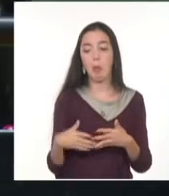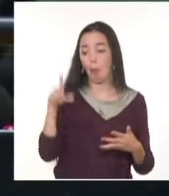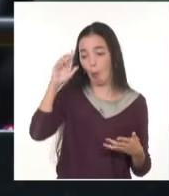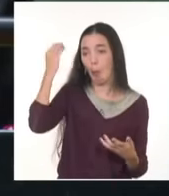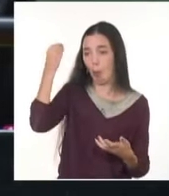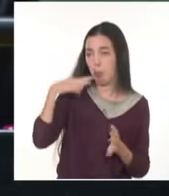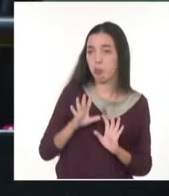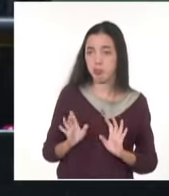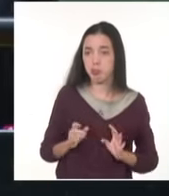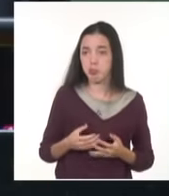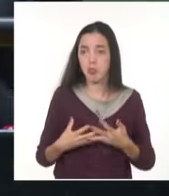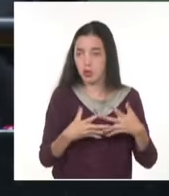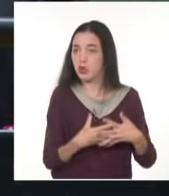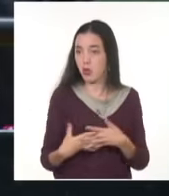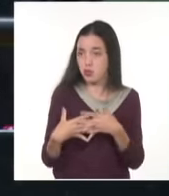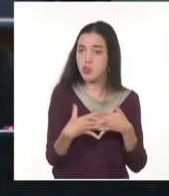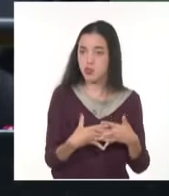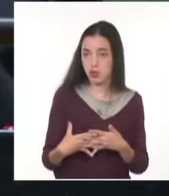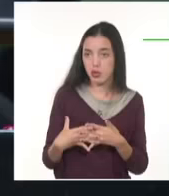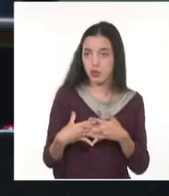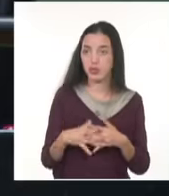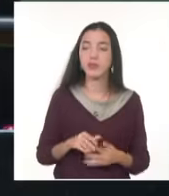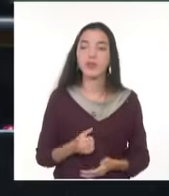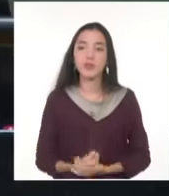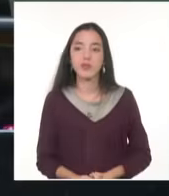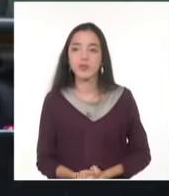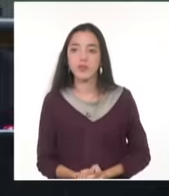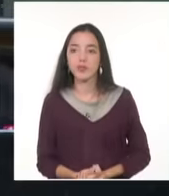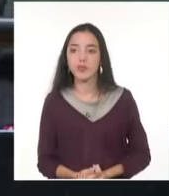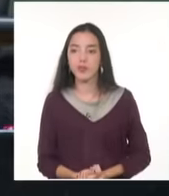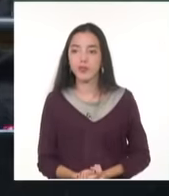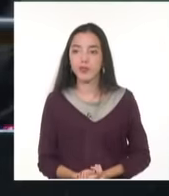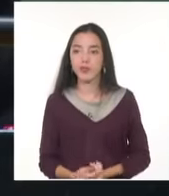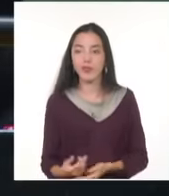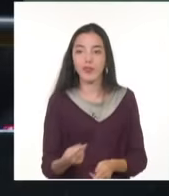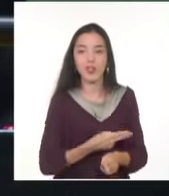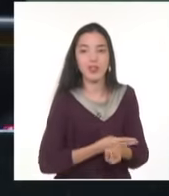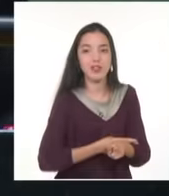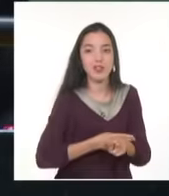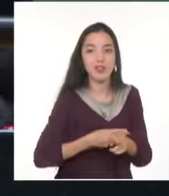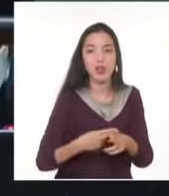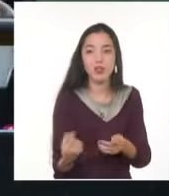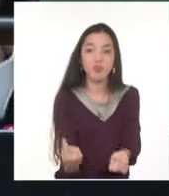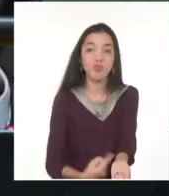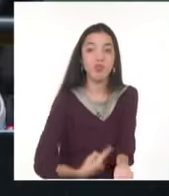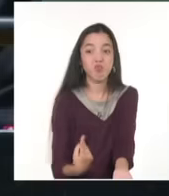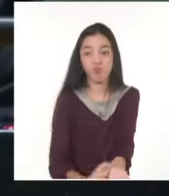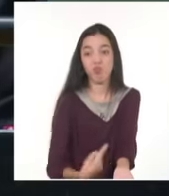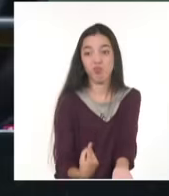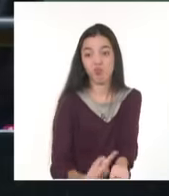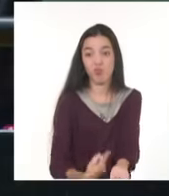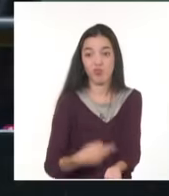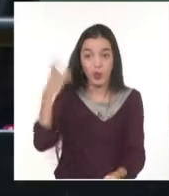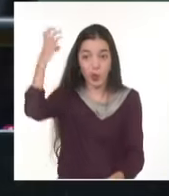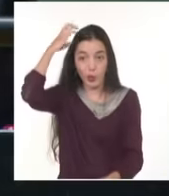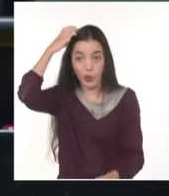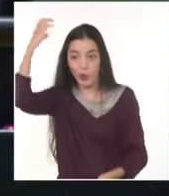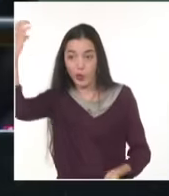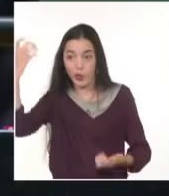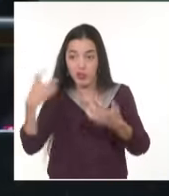a ellos, a pesar de la nefasta e histórica costumbre del gobierno de ese